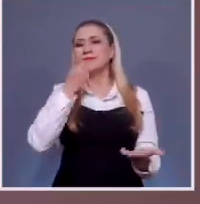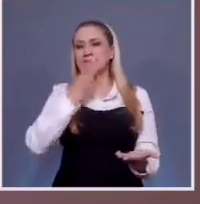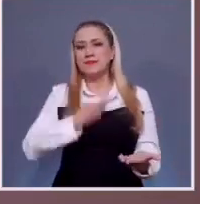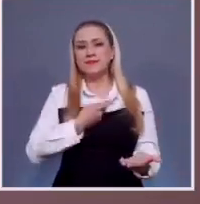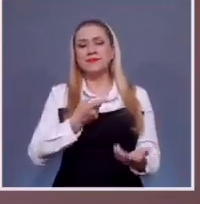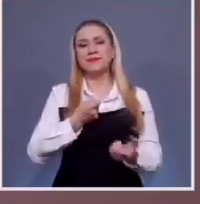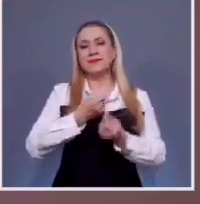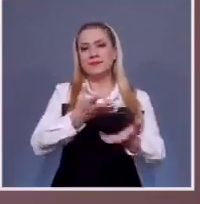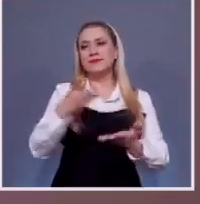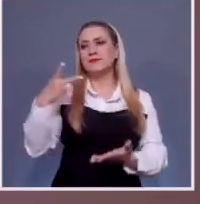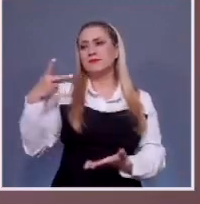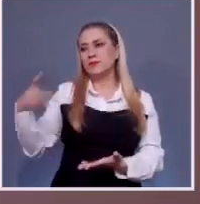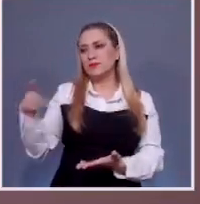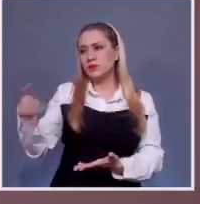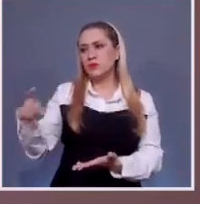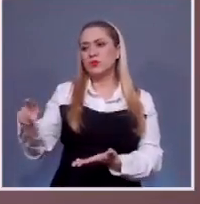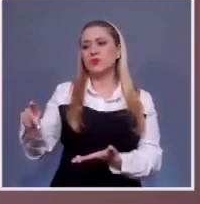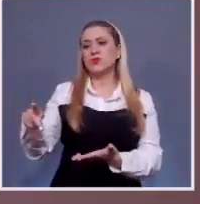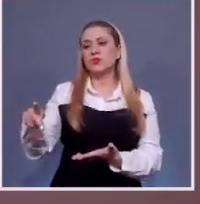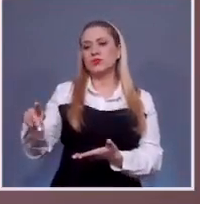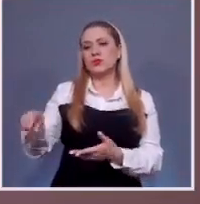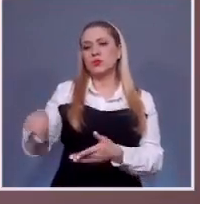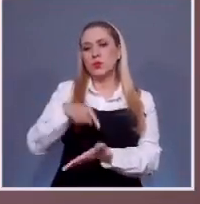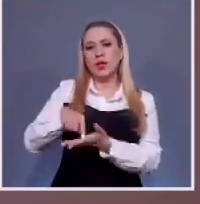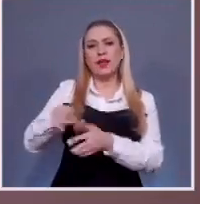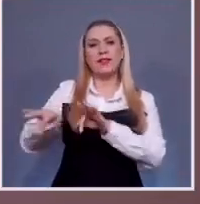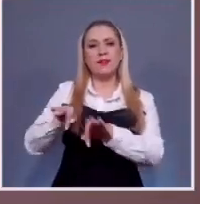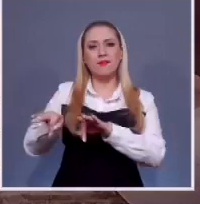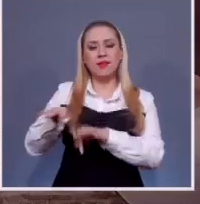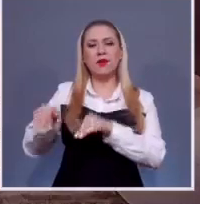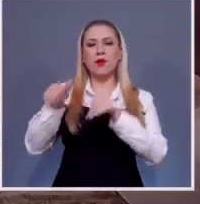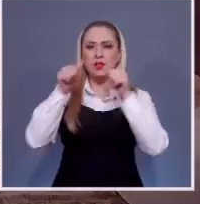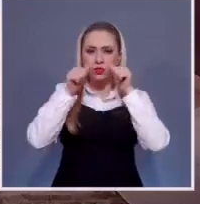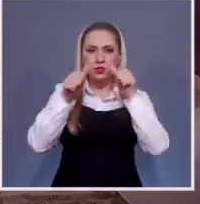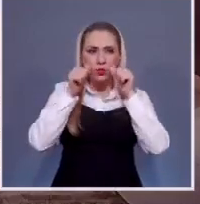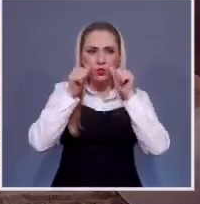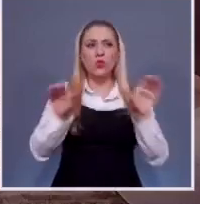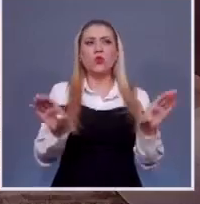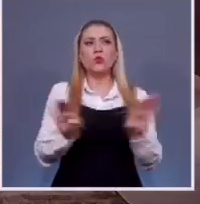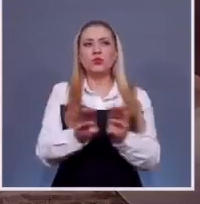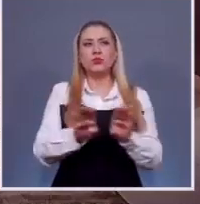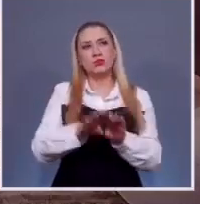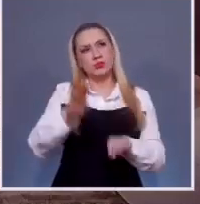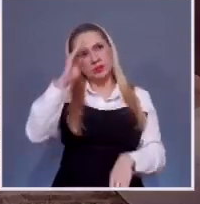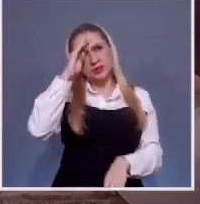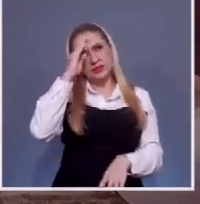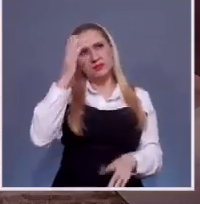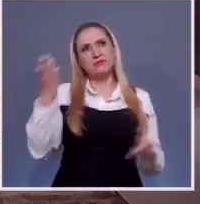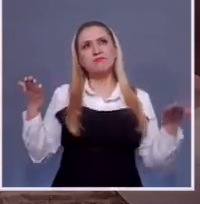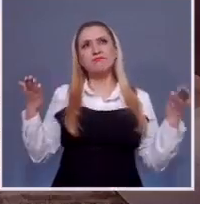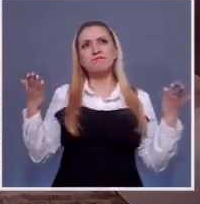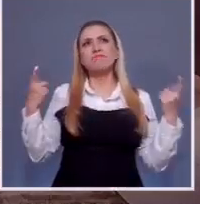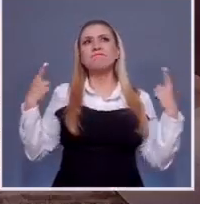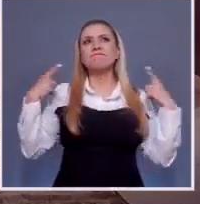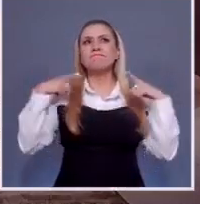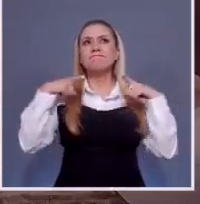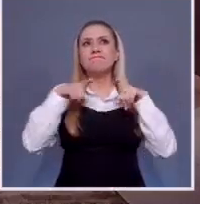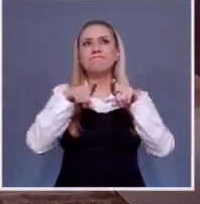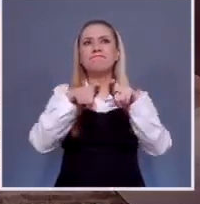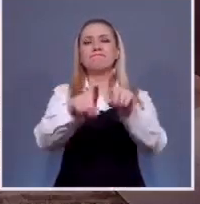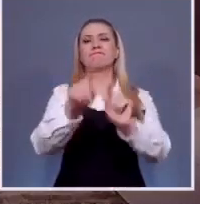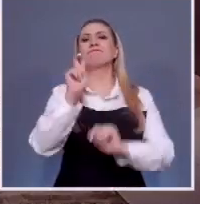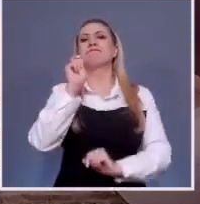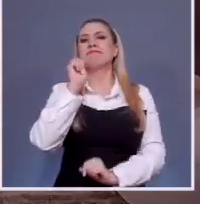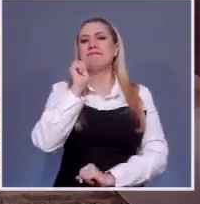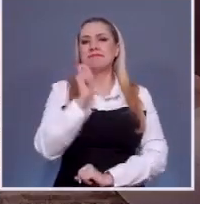trinchera, desde la forma en que ustedes siguen estos temas, pues hacia dónde debemos ir. Platicábamos hace un momento, ¿no? Hace un par de